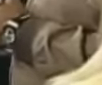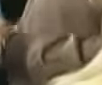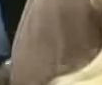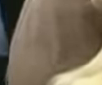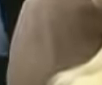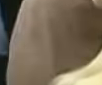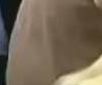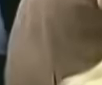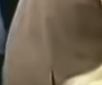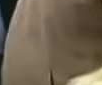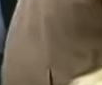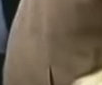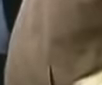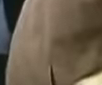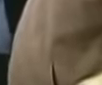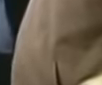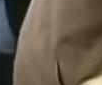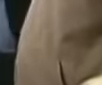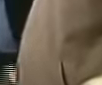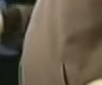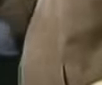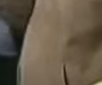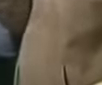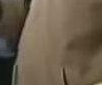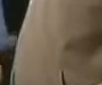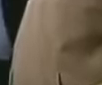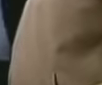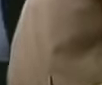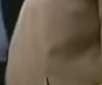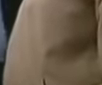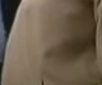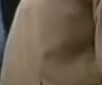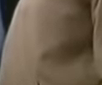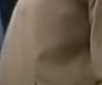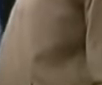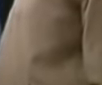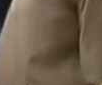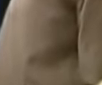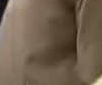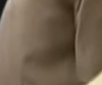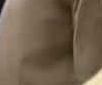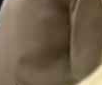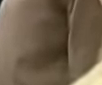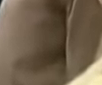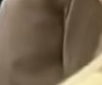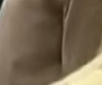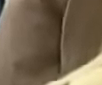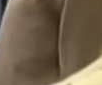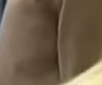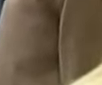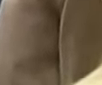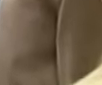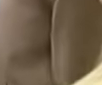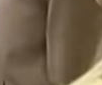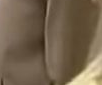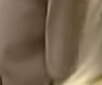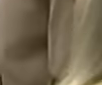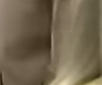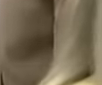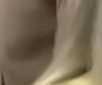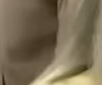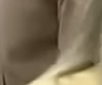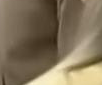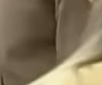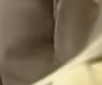voluntad de seguir apostando a lo nuestro, de seguir apostando a el pueblo venezolano. En este momento, el presidente